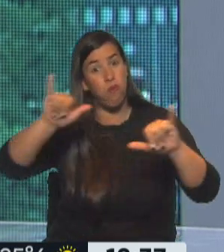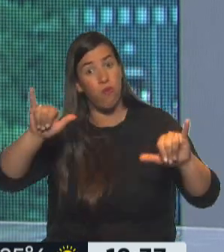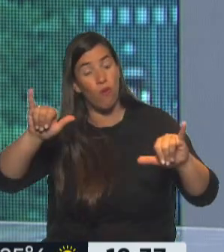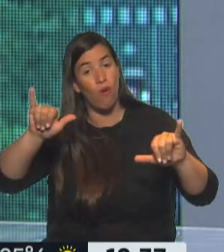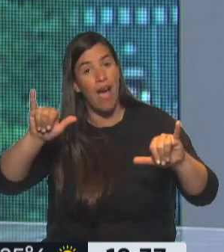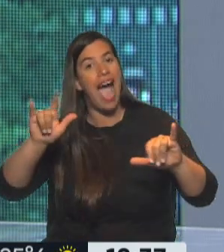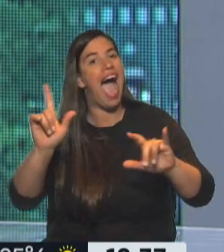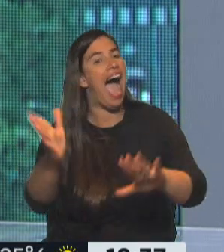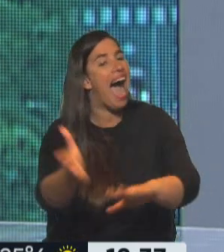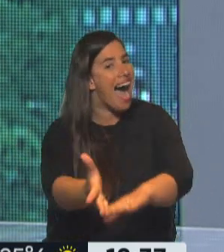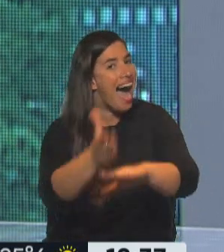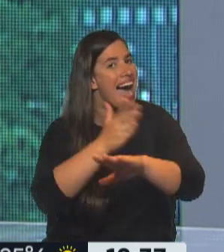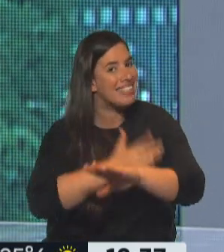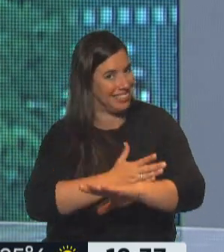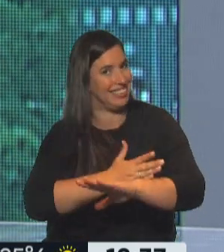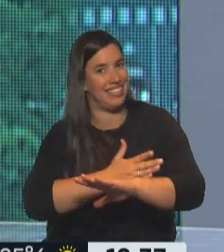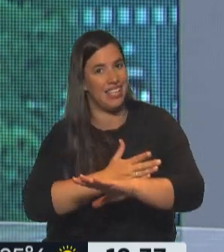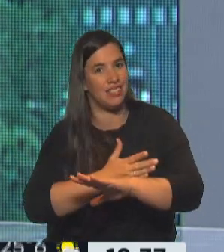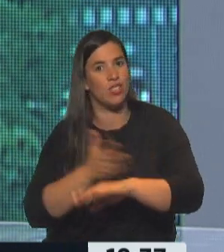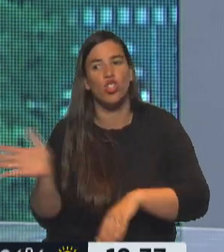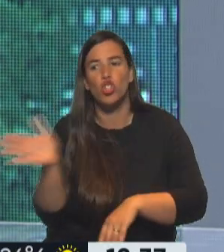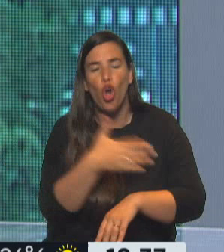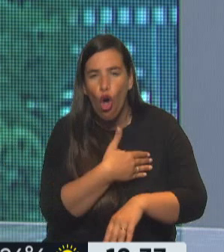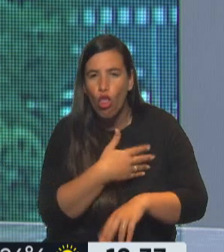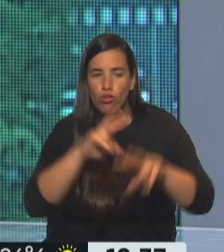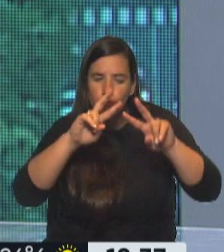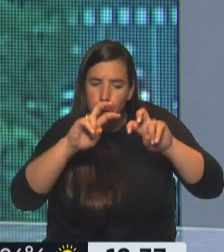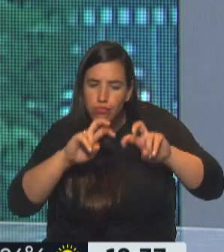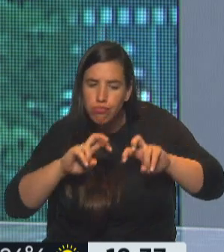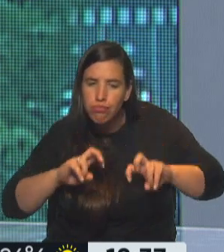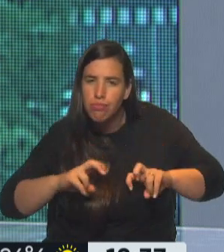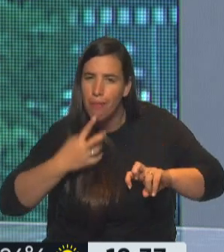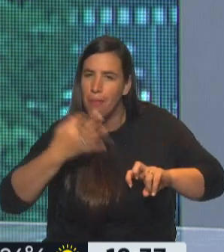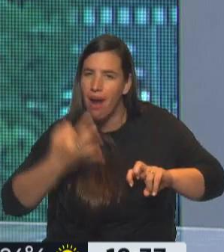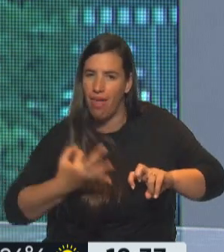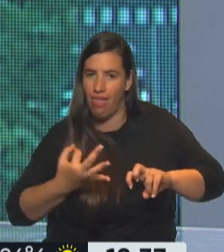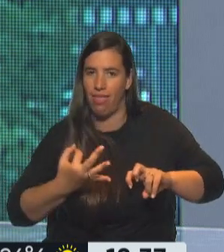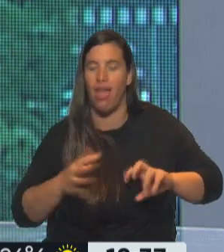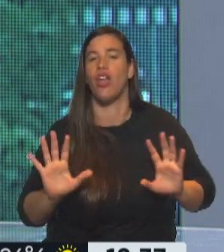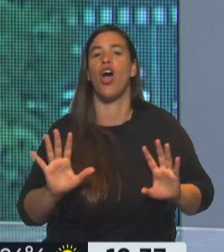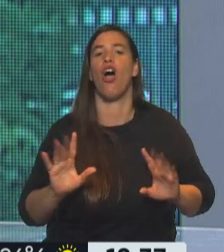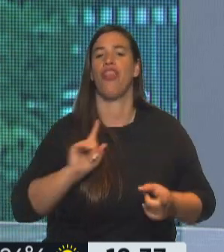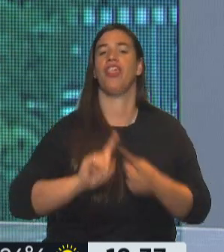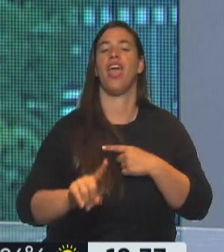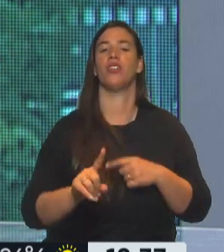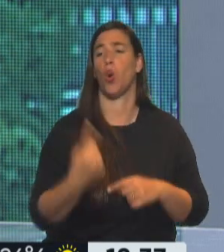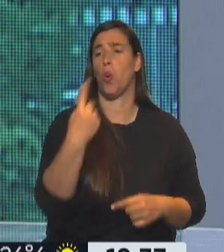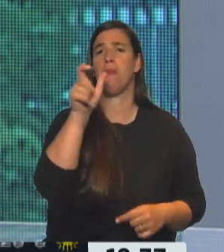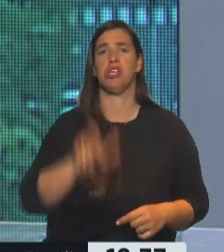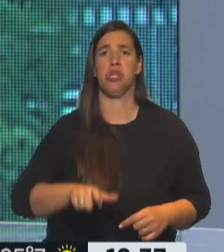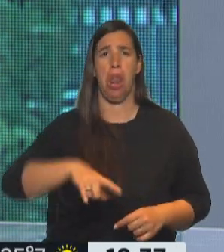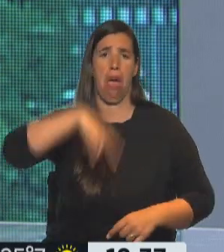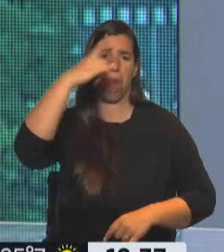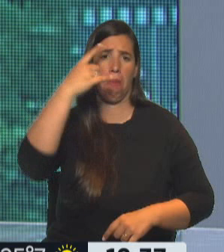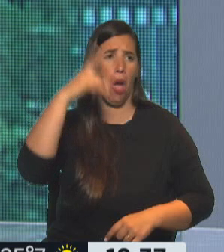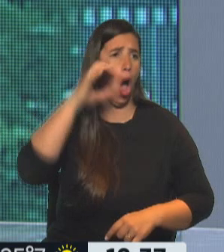sea revisado por pares. O sea que no es una opinión de una persona en una revista, sino que es